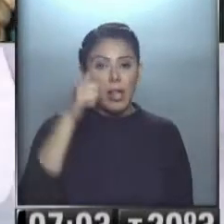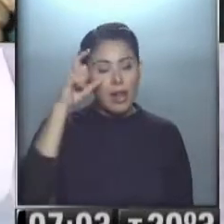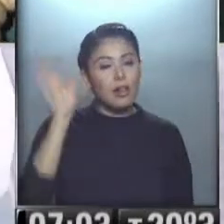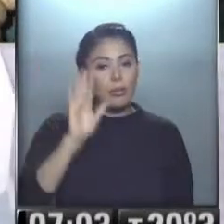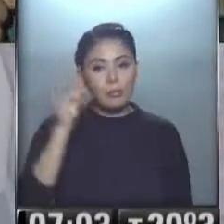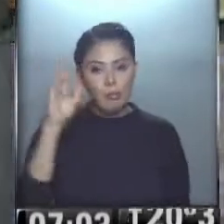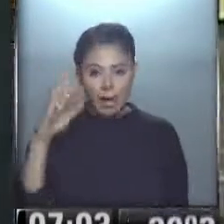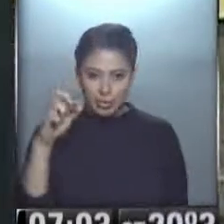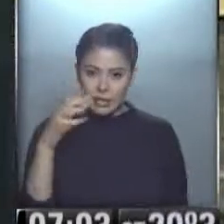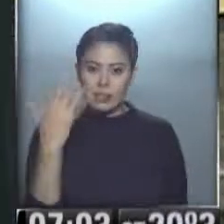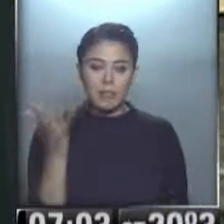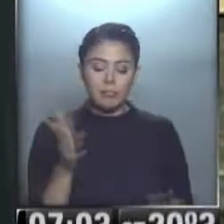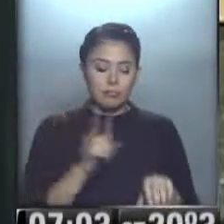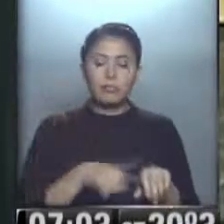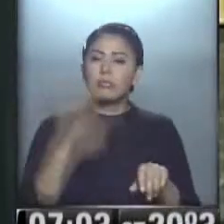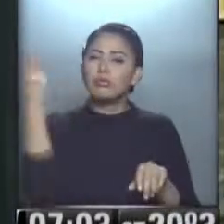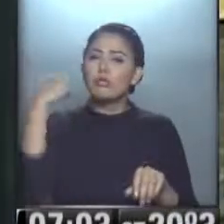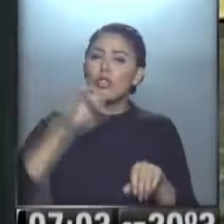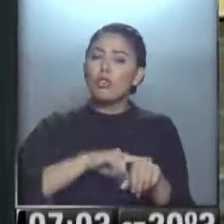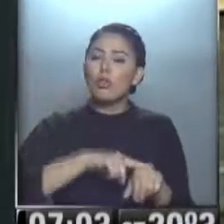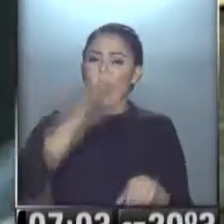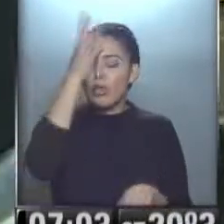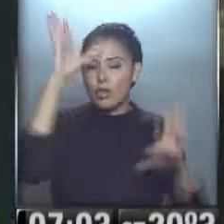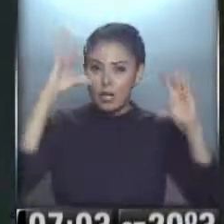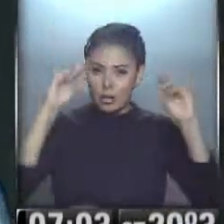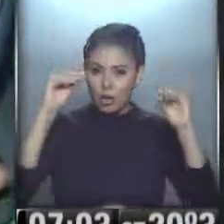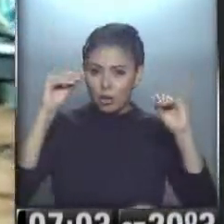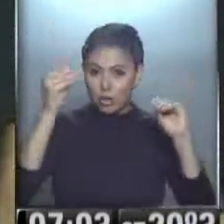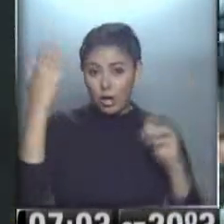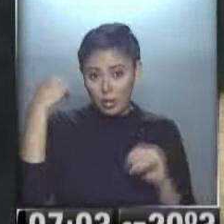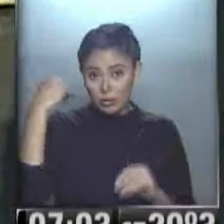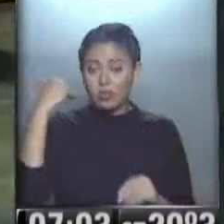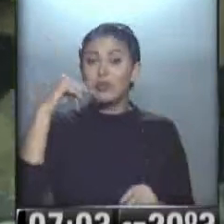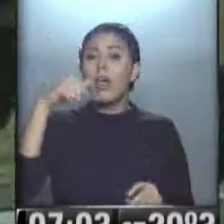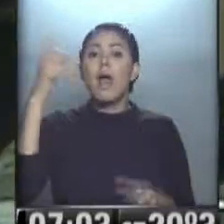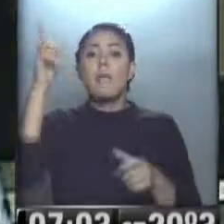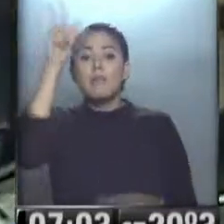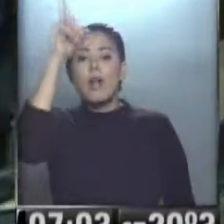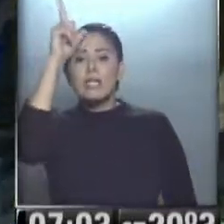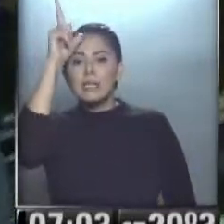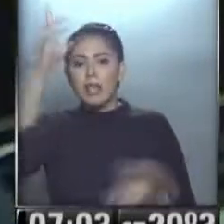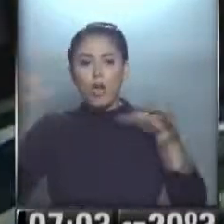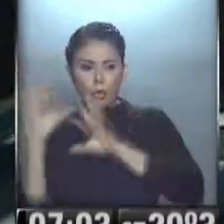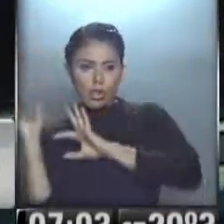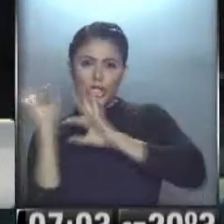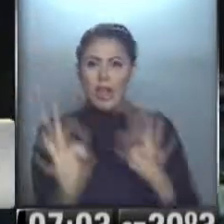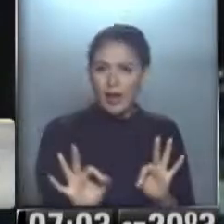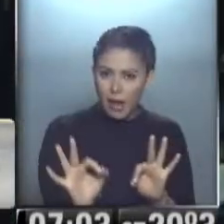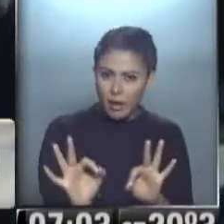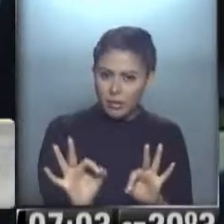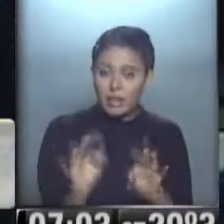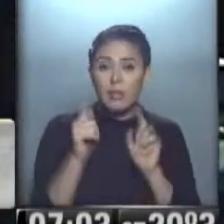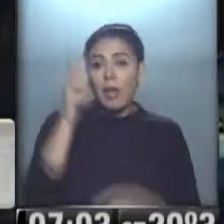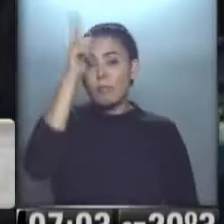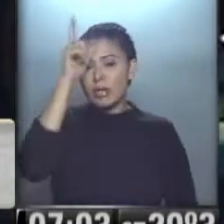patricia cerca muy cerca de la medianoche de ayer llegó la policía de las fuerzas de seguridad de la policía federal y